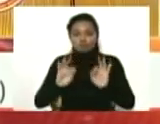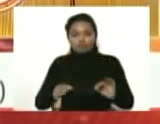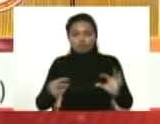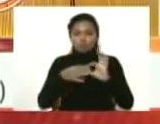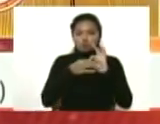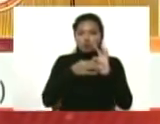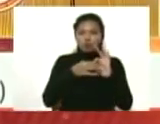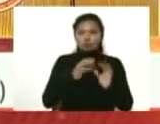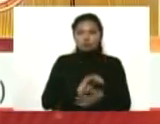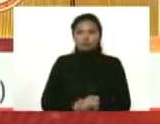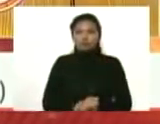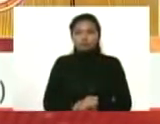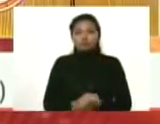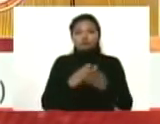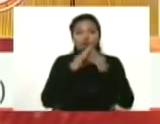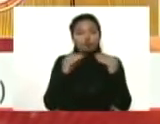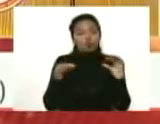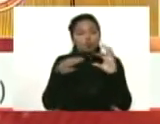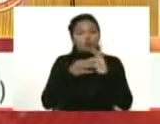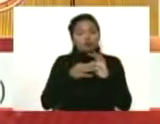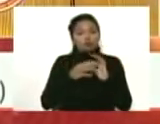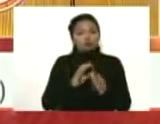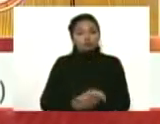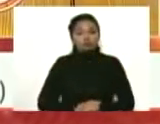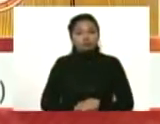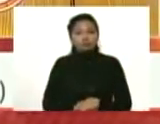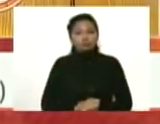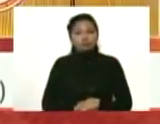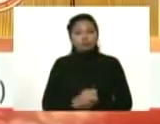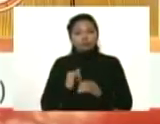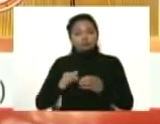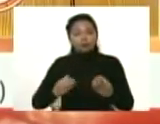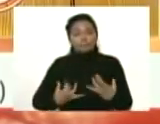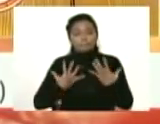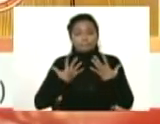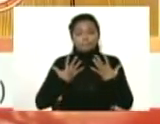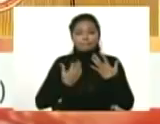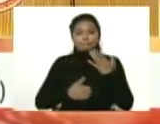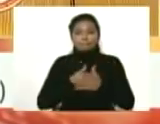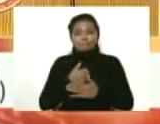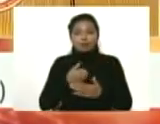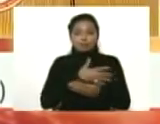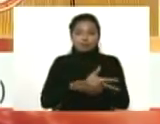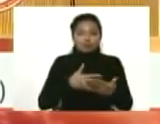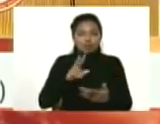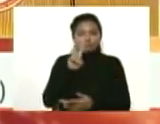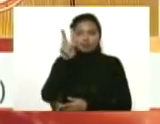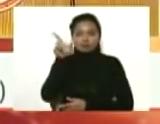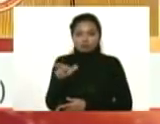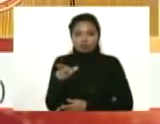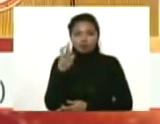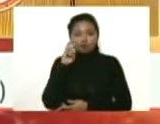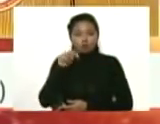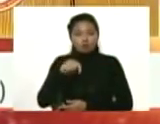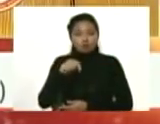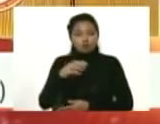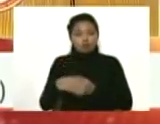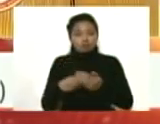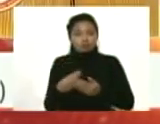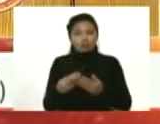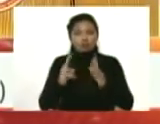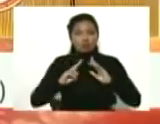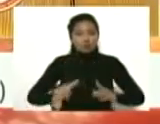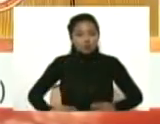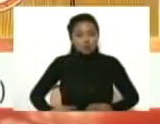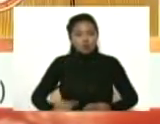unido. Está unido. Y es lo que motiva a millones de venezolanos a hoy estar